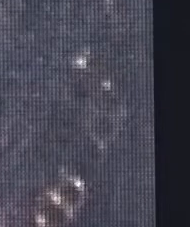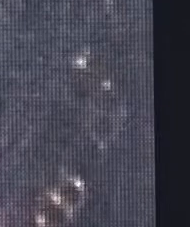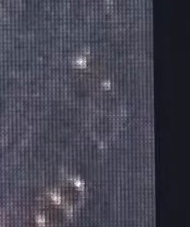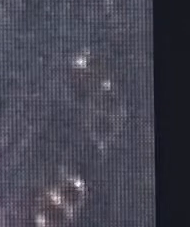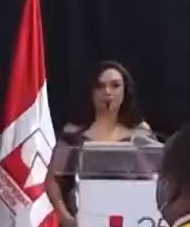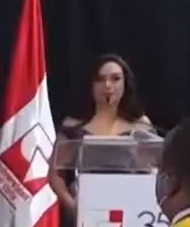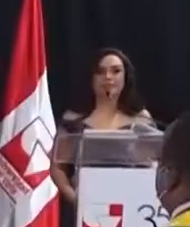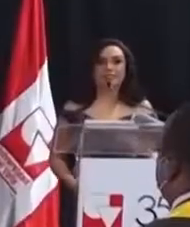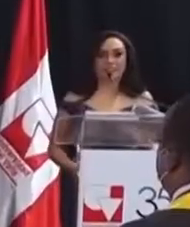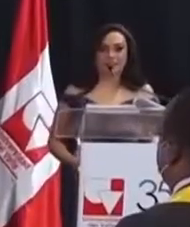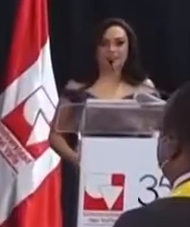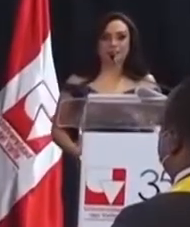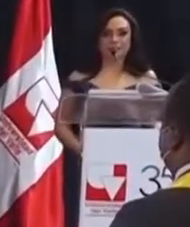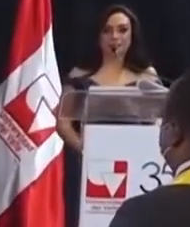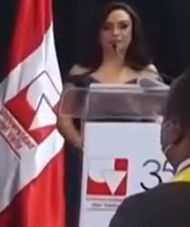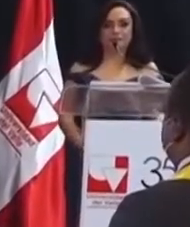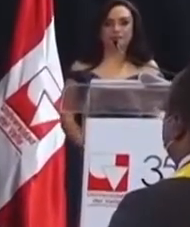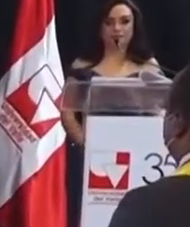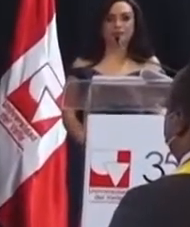emoción.